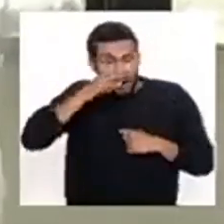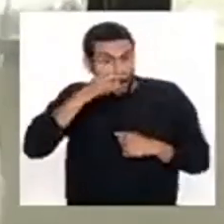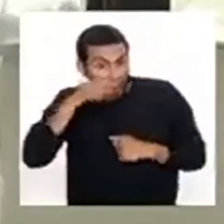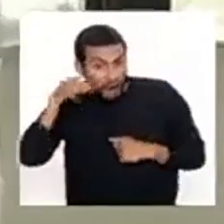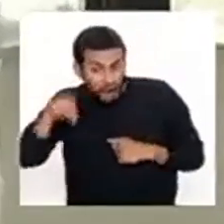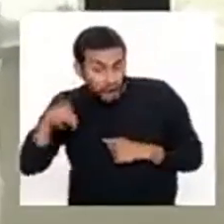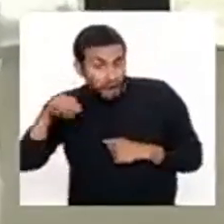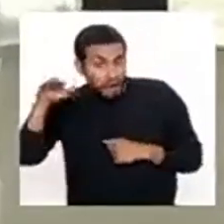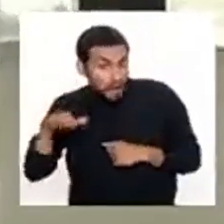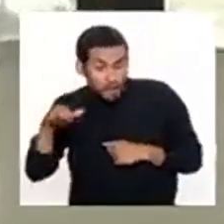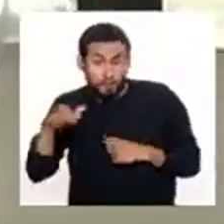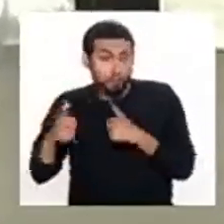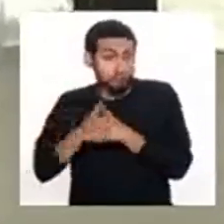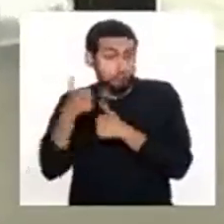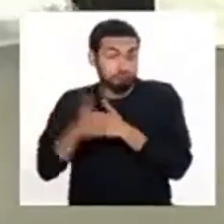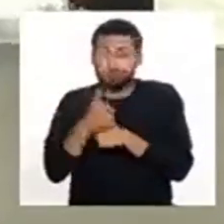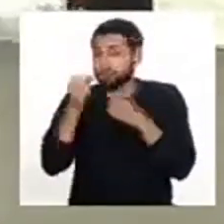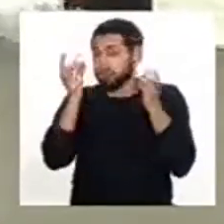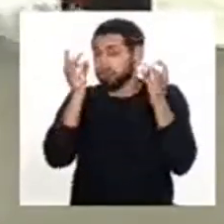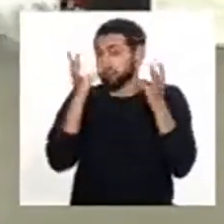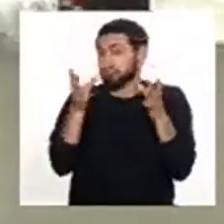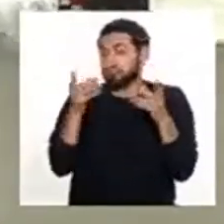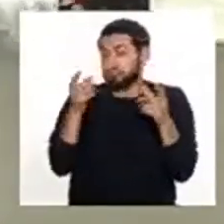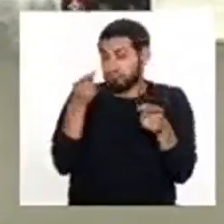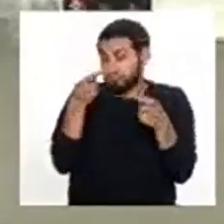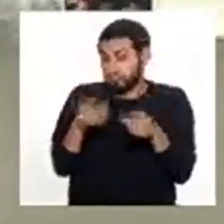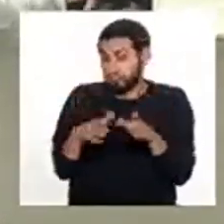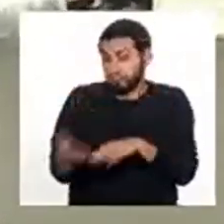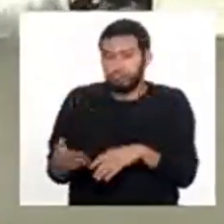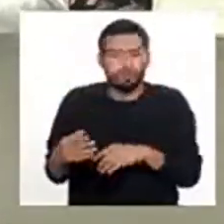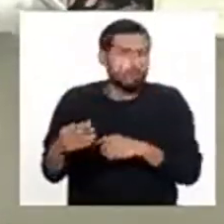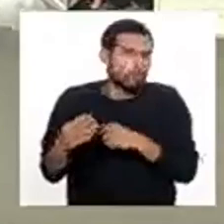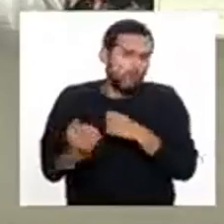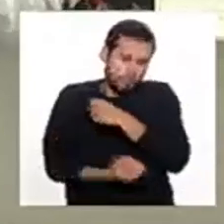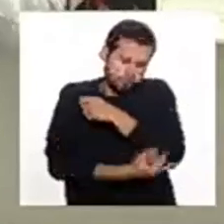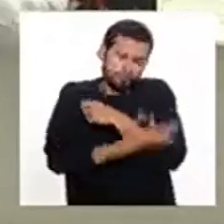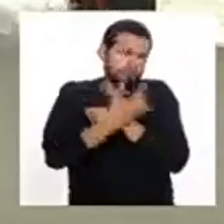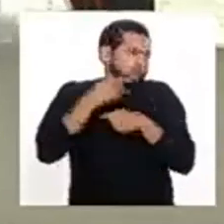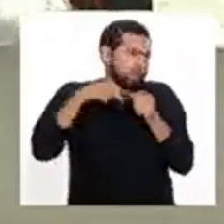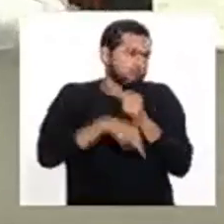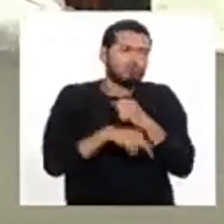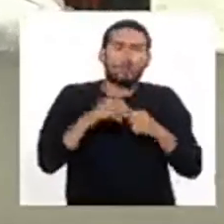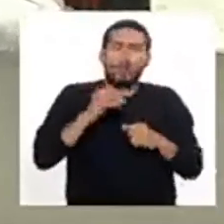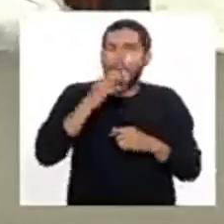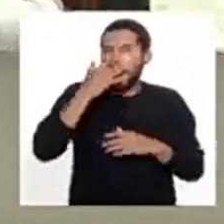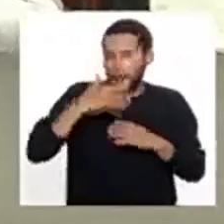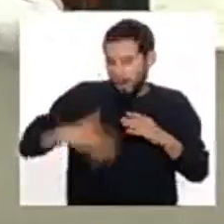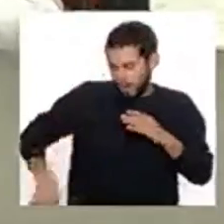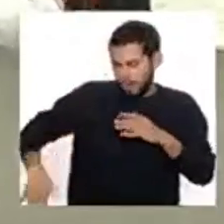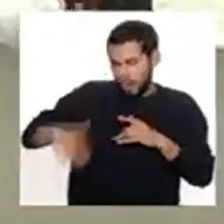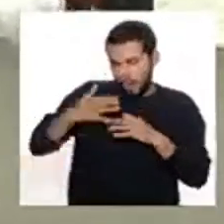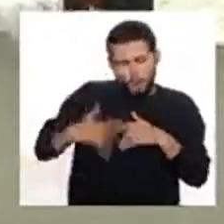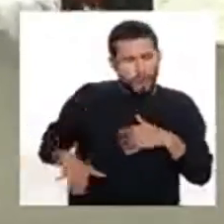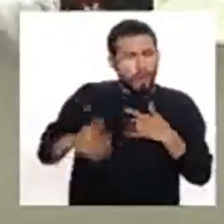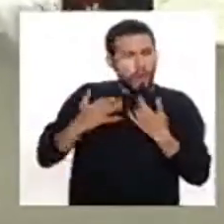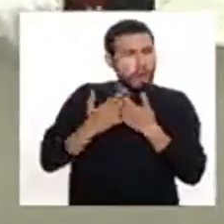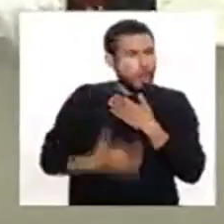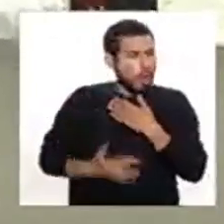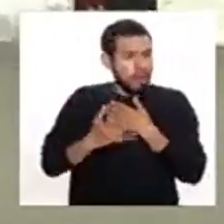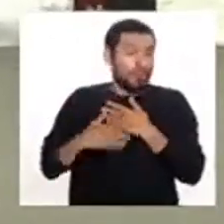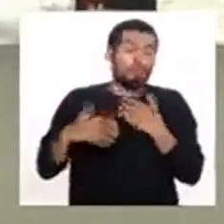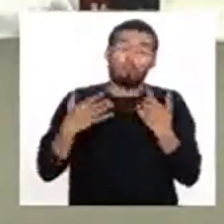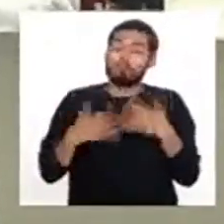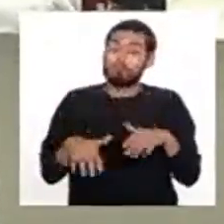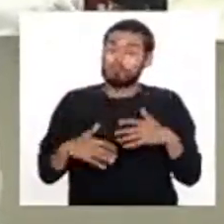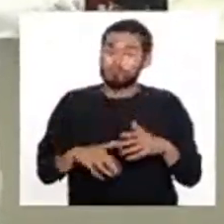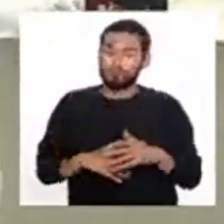caso pediátrico, está en peligro, ¿no? Un traumatismo severo, una hemorragia, un sangrado masivo, ¿no? Y